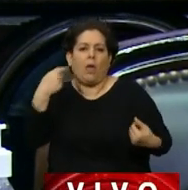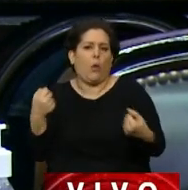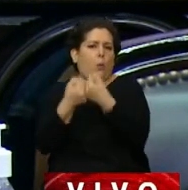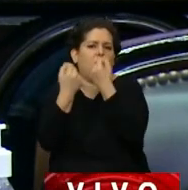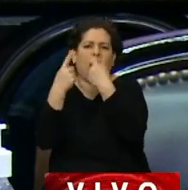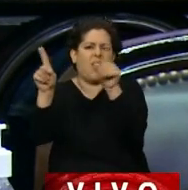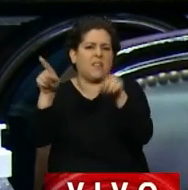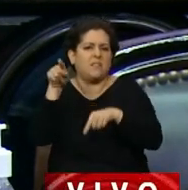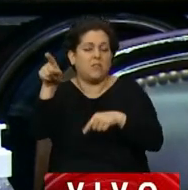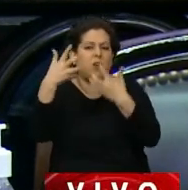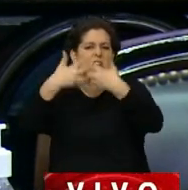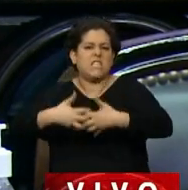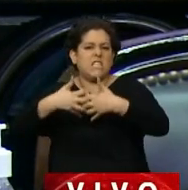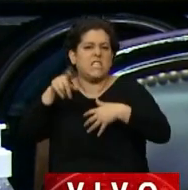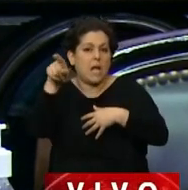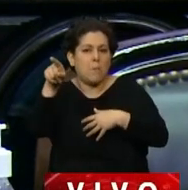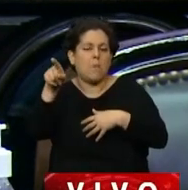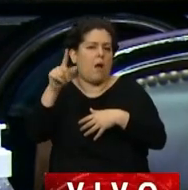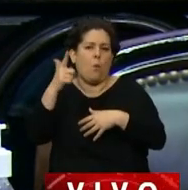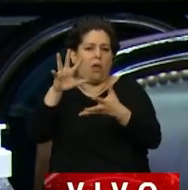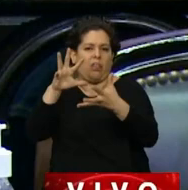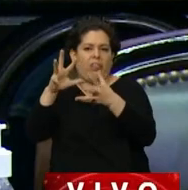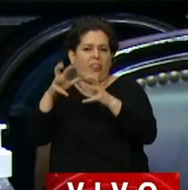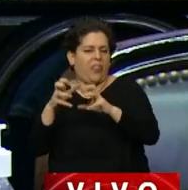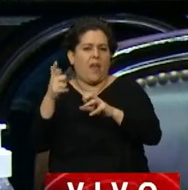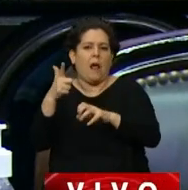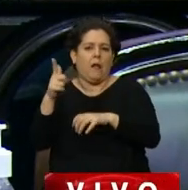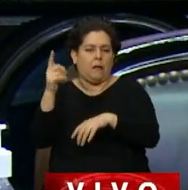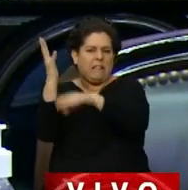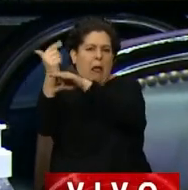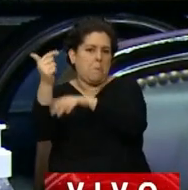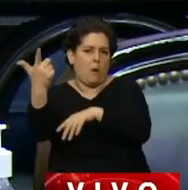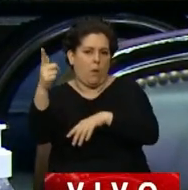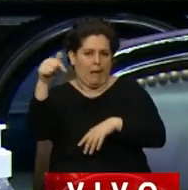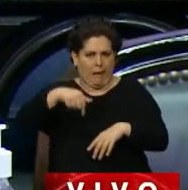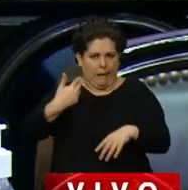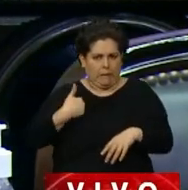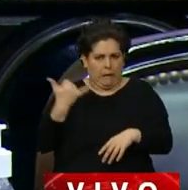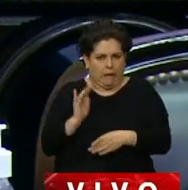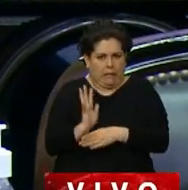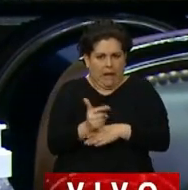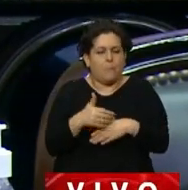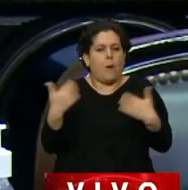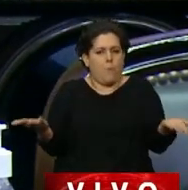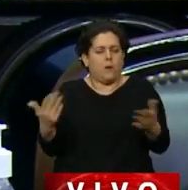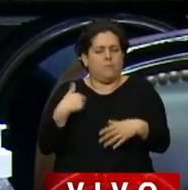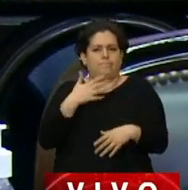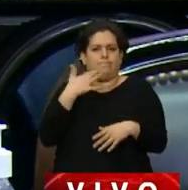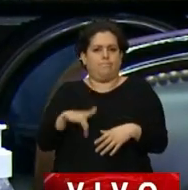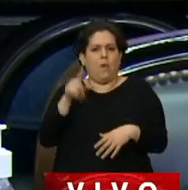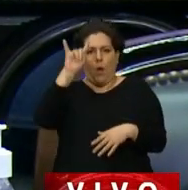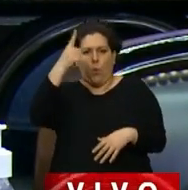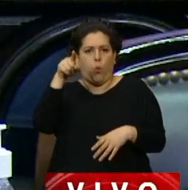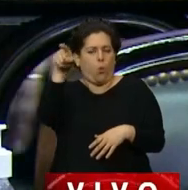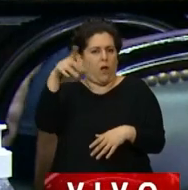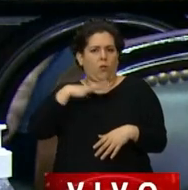en Argentina, que es que el sistema no está degradado, que las trampas que aquí existen en otros países no se hacen. Por eso eso explica que Uruguay